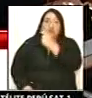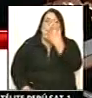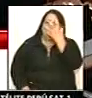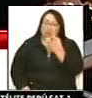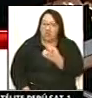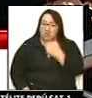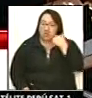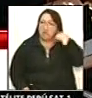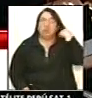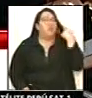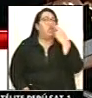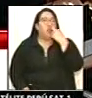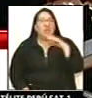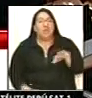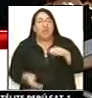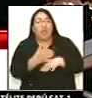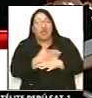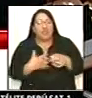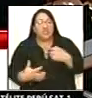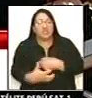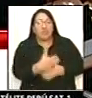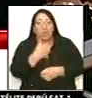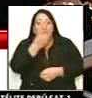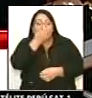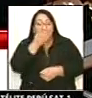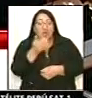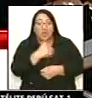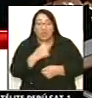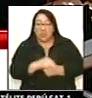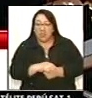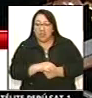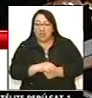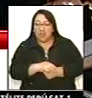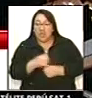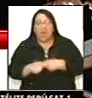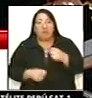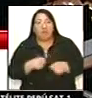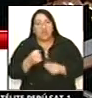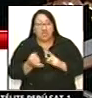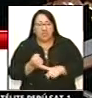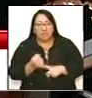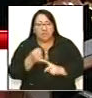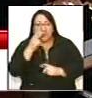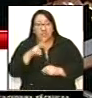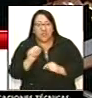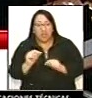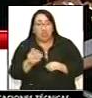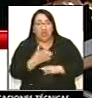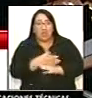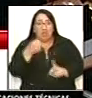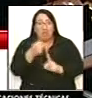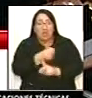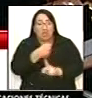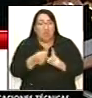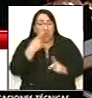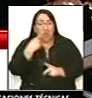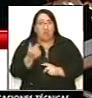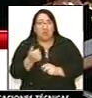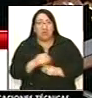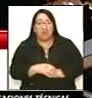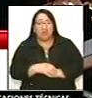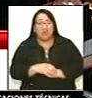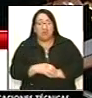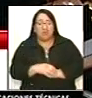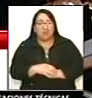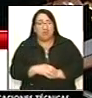la chiquita que fue levantada, secuestrada por la bicicleta, la niña que acaba de ser golpeada por un pobre